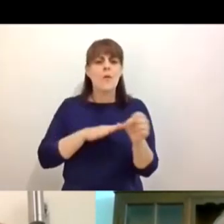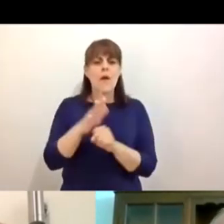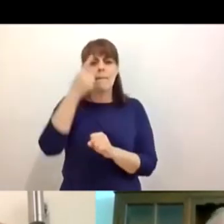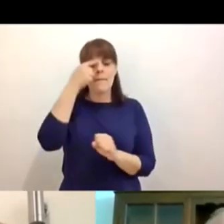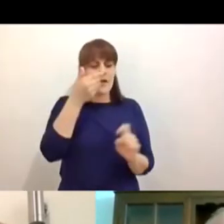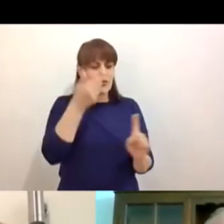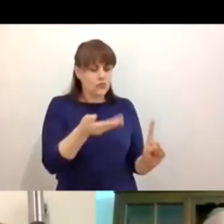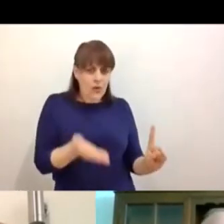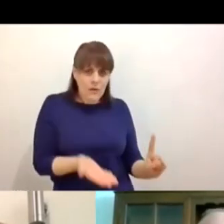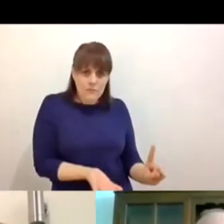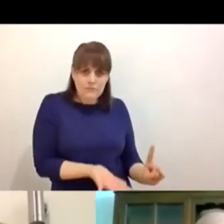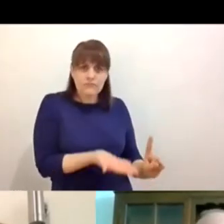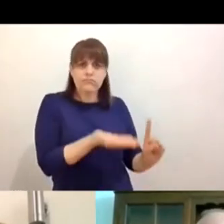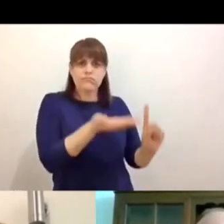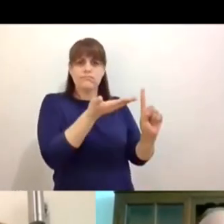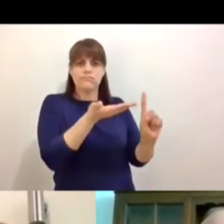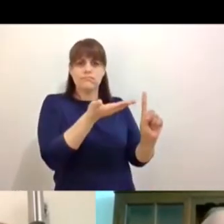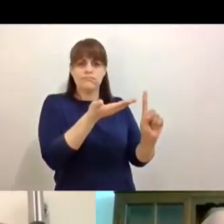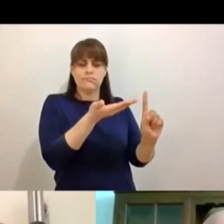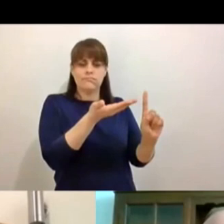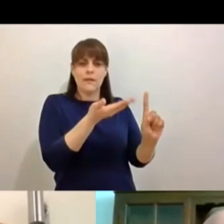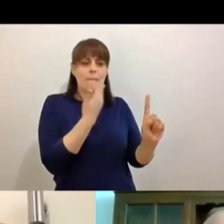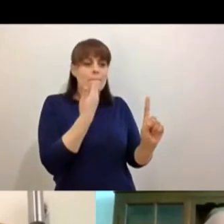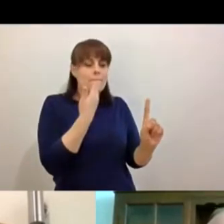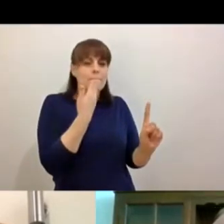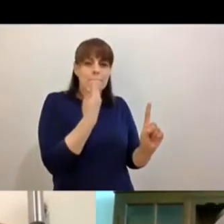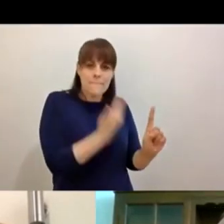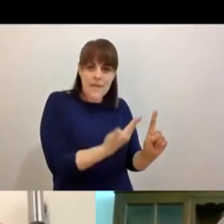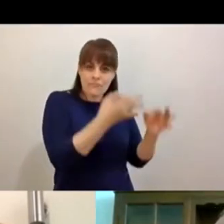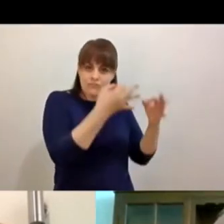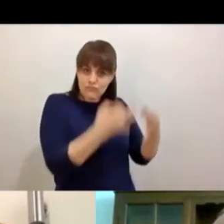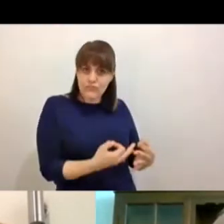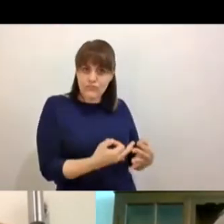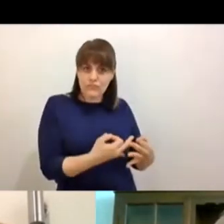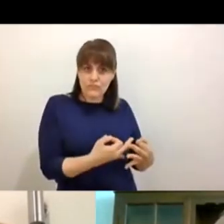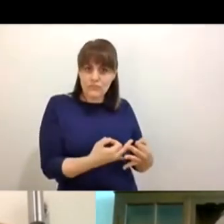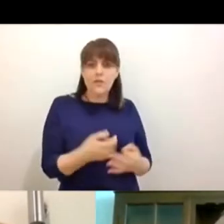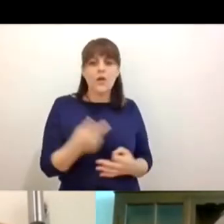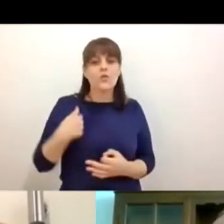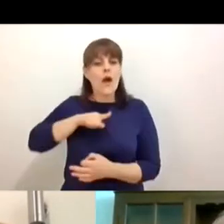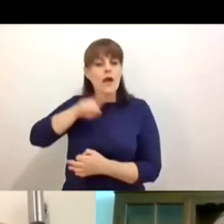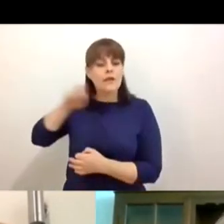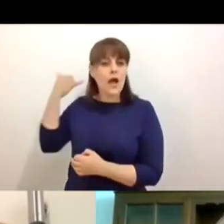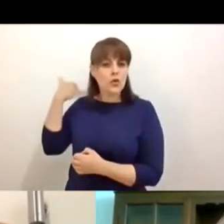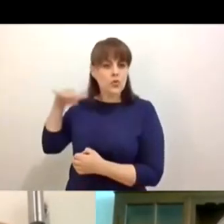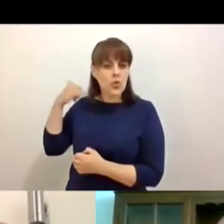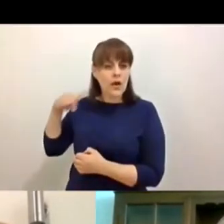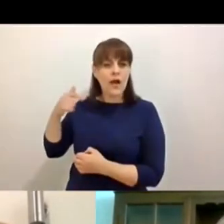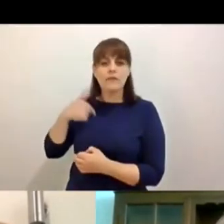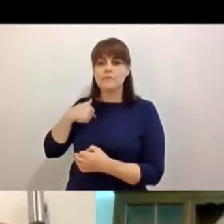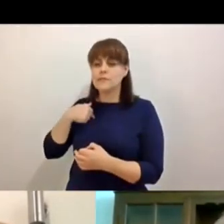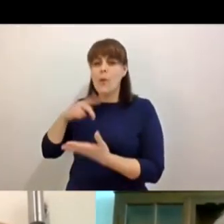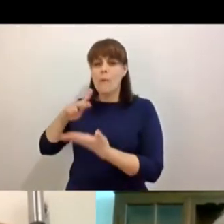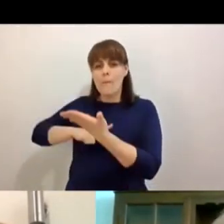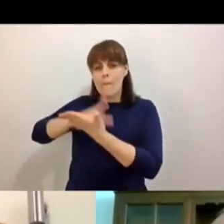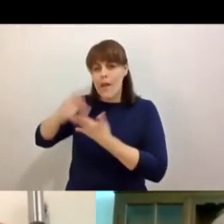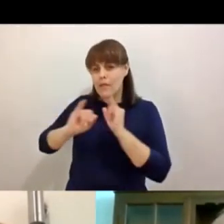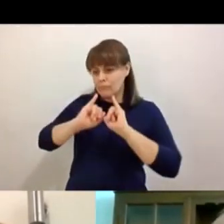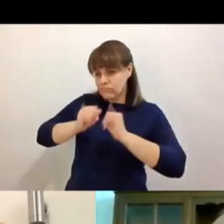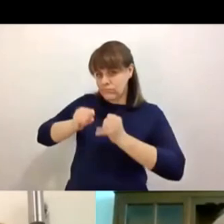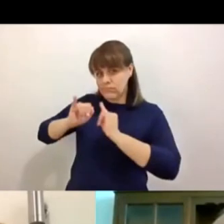bien, y que a través de la práctica cotidiana en el Estado de Yucatán hemos logrado en los planes individualizados, abarcando estos